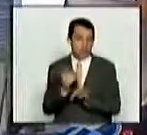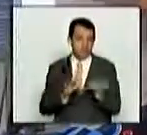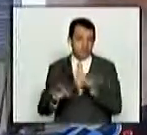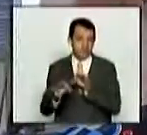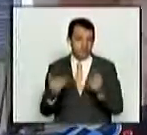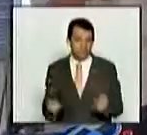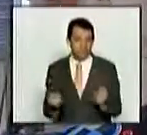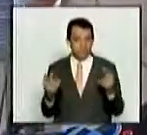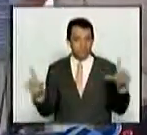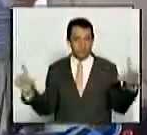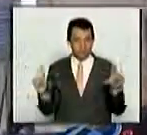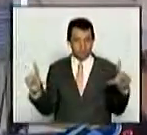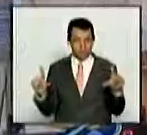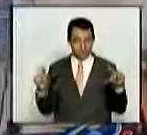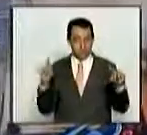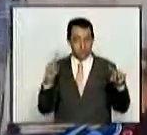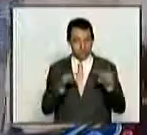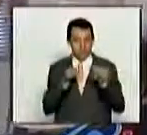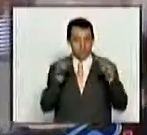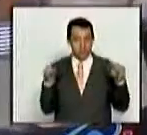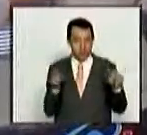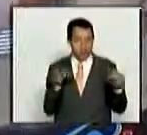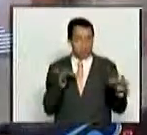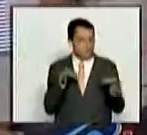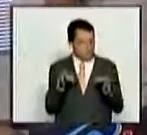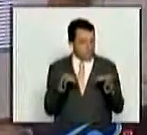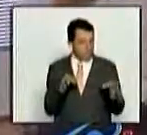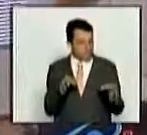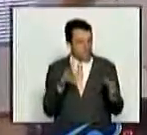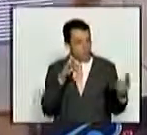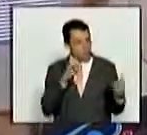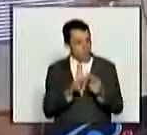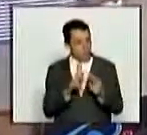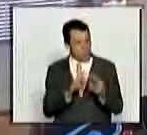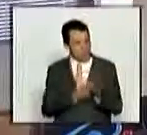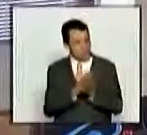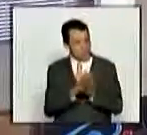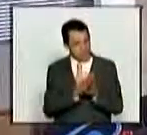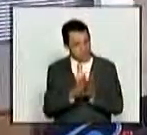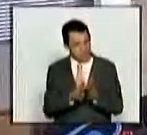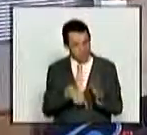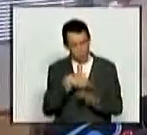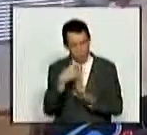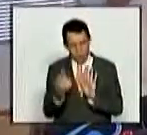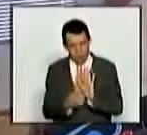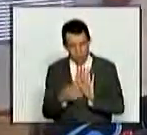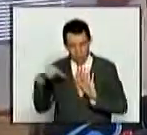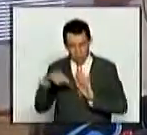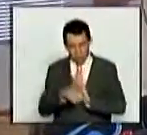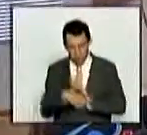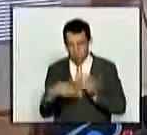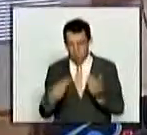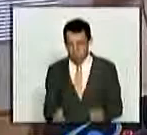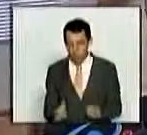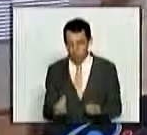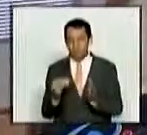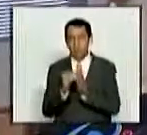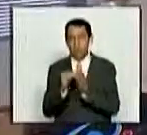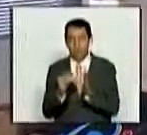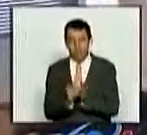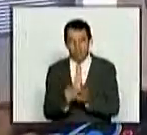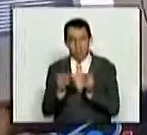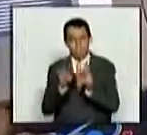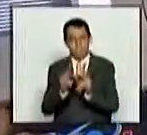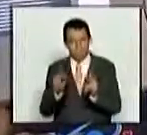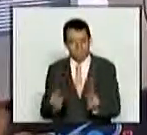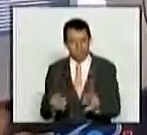Quería con este programa hoy hacer un recuento y por lo menos darles a conocer a todos ustedes una y muchas ayudas